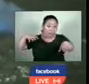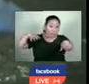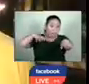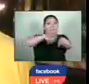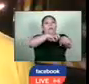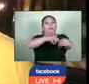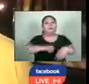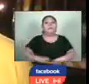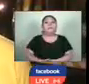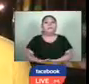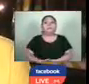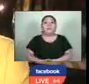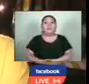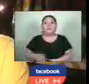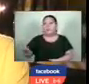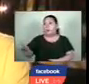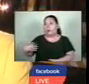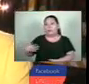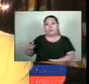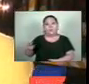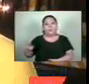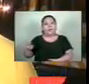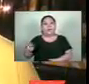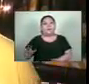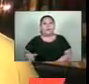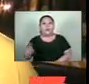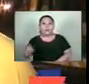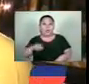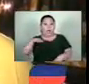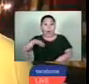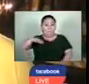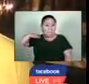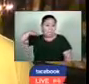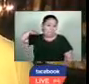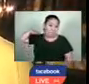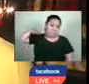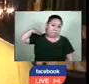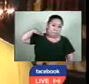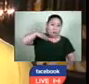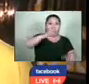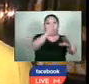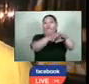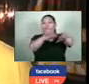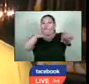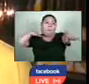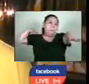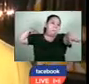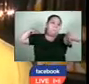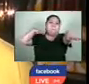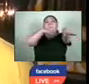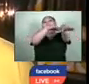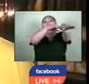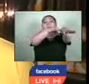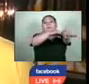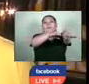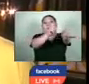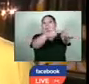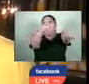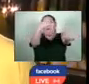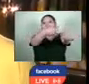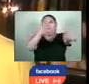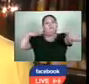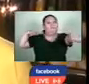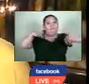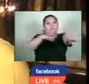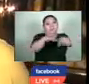de tránsito. Lo que dice las autoridades fue que el vehículo venía a excesivamente velocidad y fue a impactar contra una rastra.